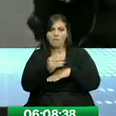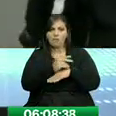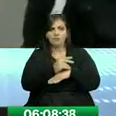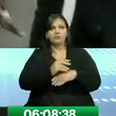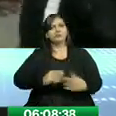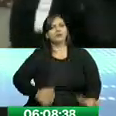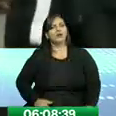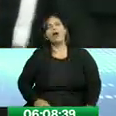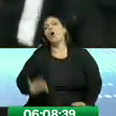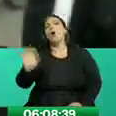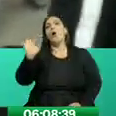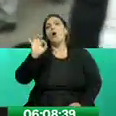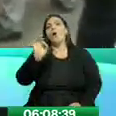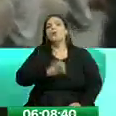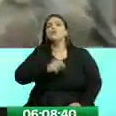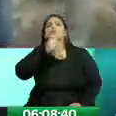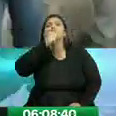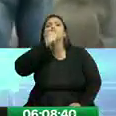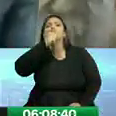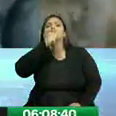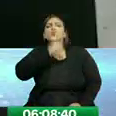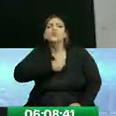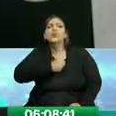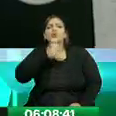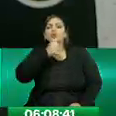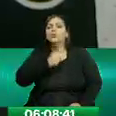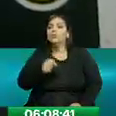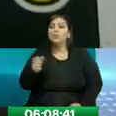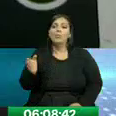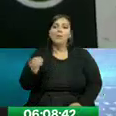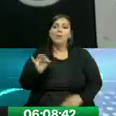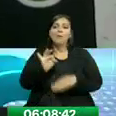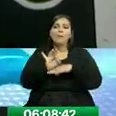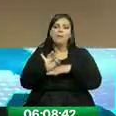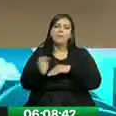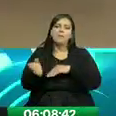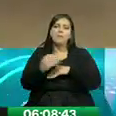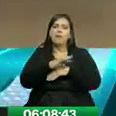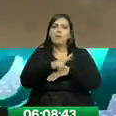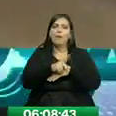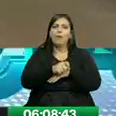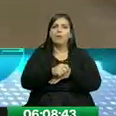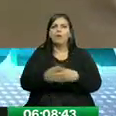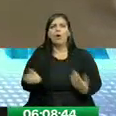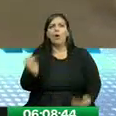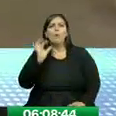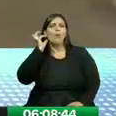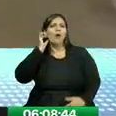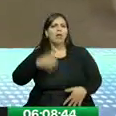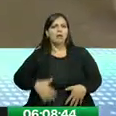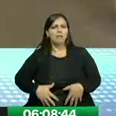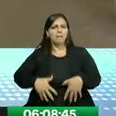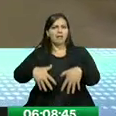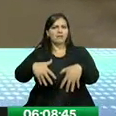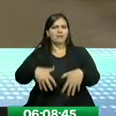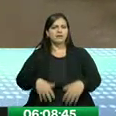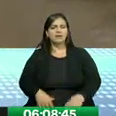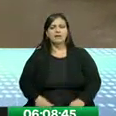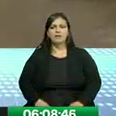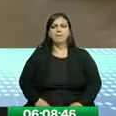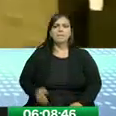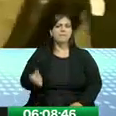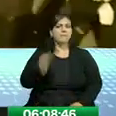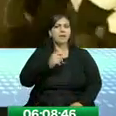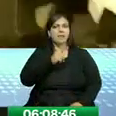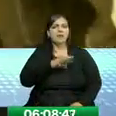mujeres embarazadas. A mujeres embarazadas. Y ahora lo que faltaba, ni los perros se les salvan. Por Dios, esta delincuencia